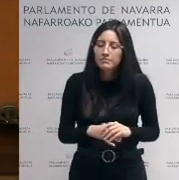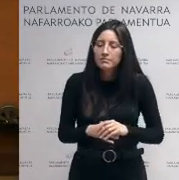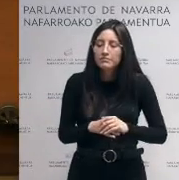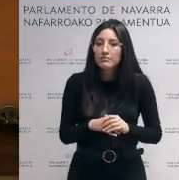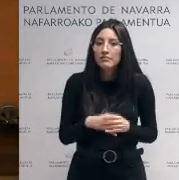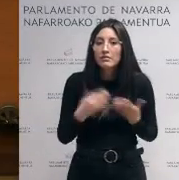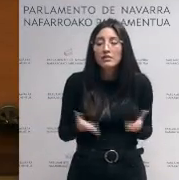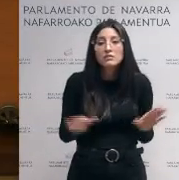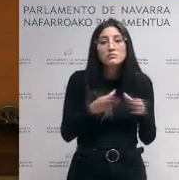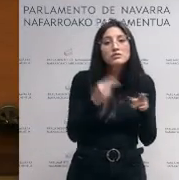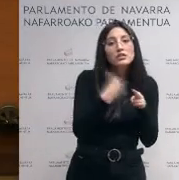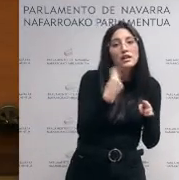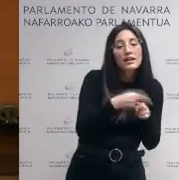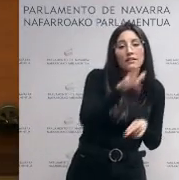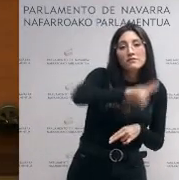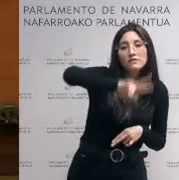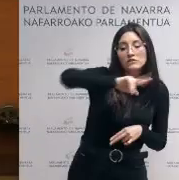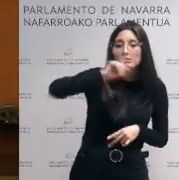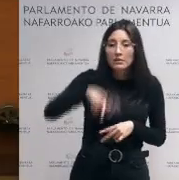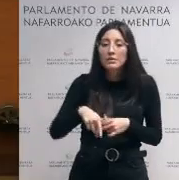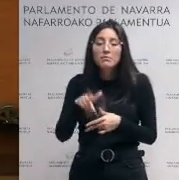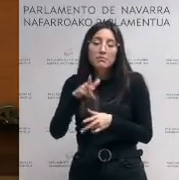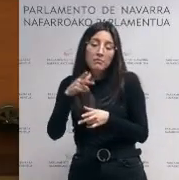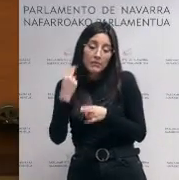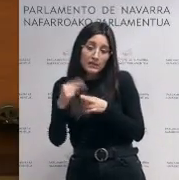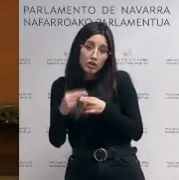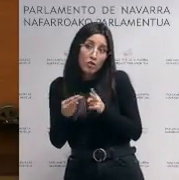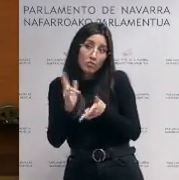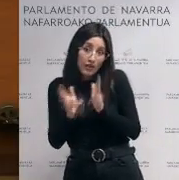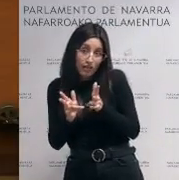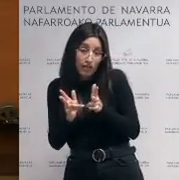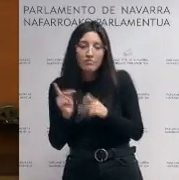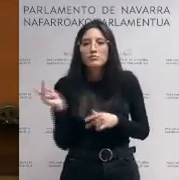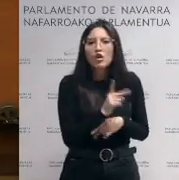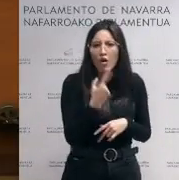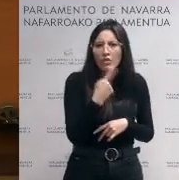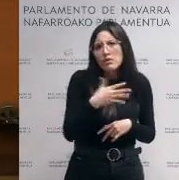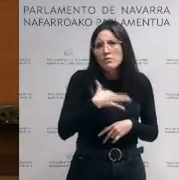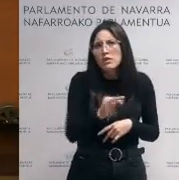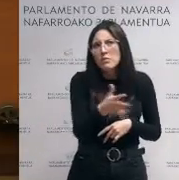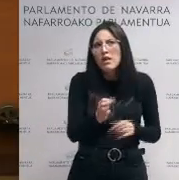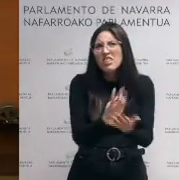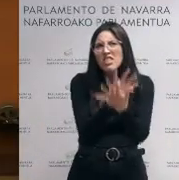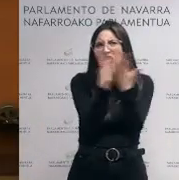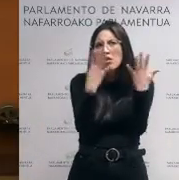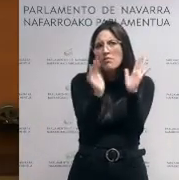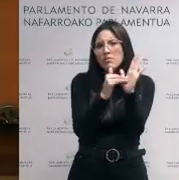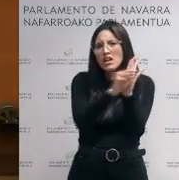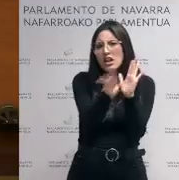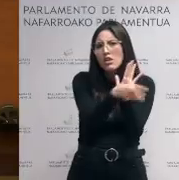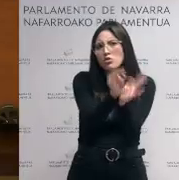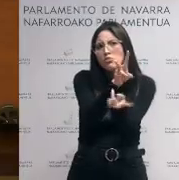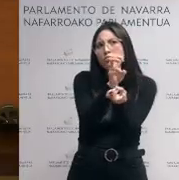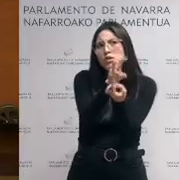del Partido Socialista de Euskadi ya planteaba inicialmente que estuvieran exentas las rentas hasta los 19.000 euros y, por tanto,